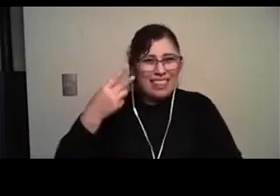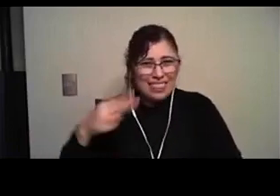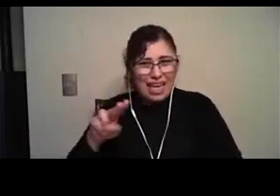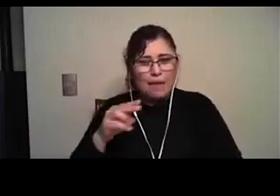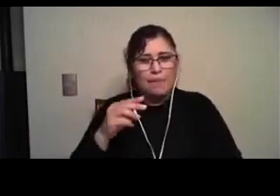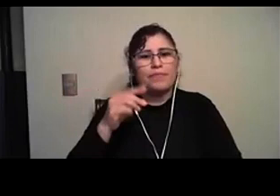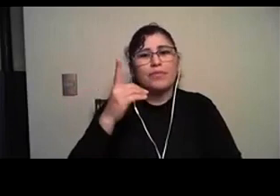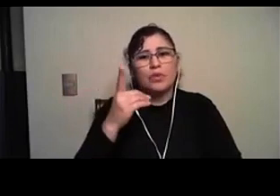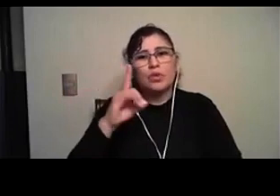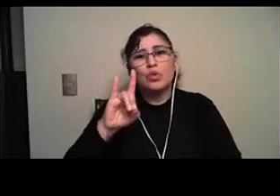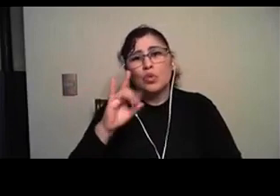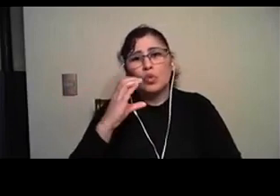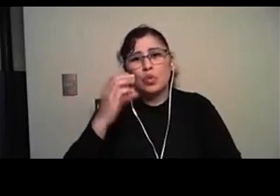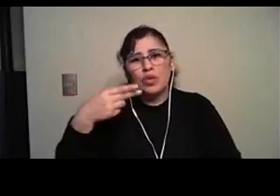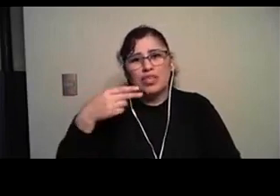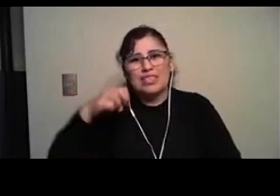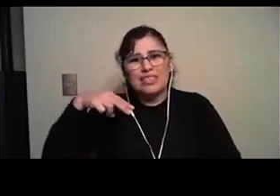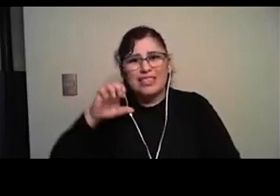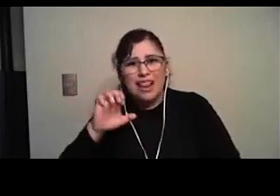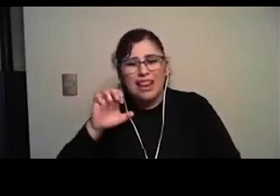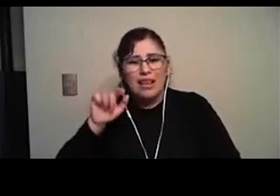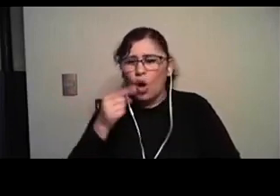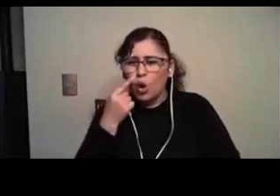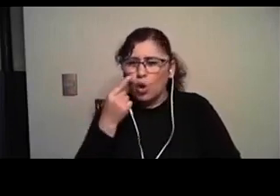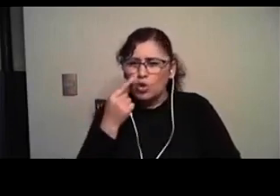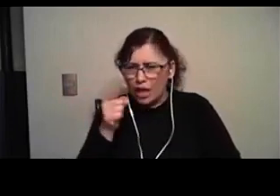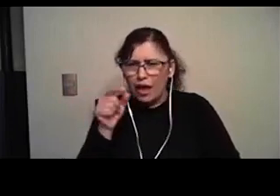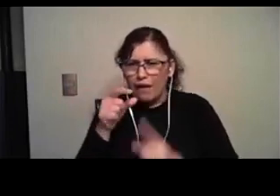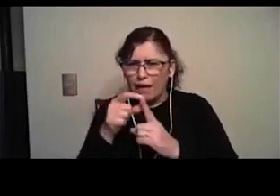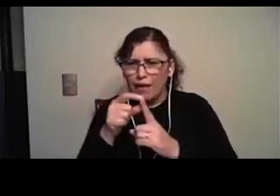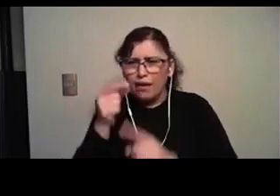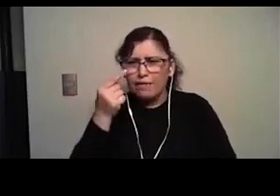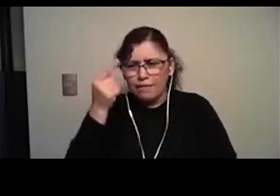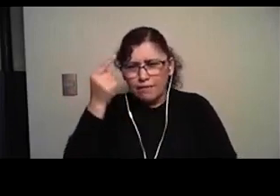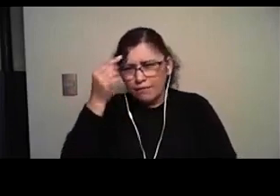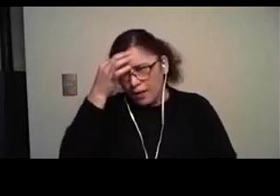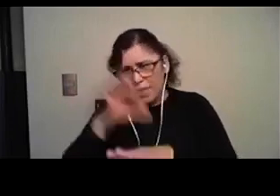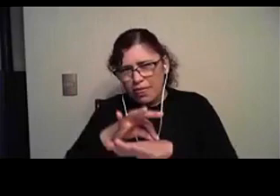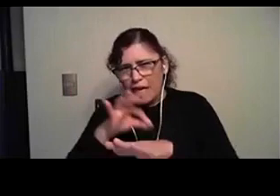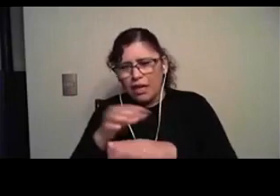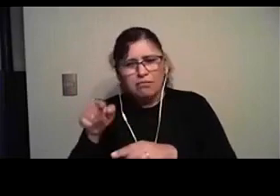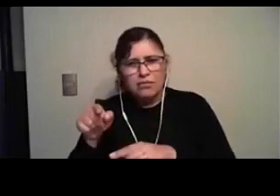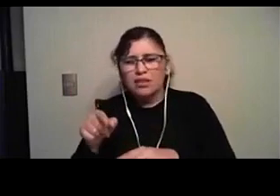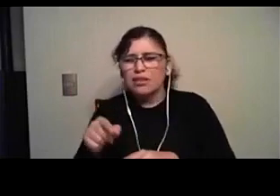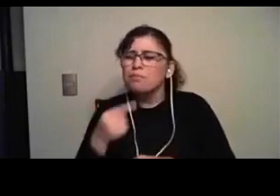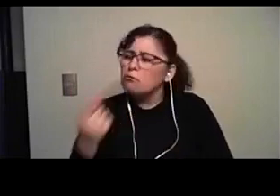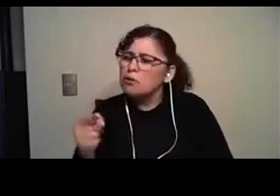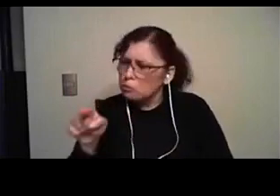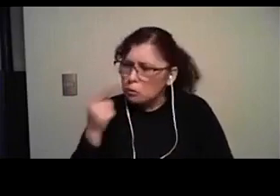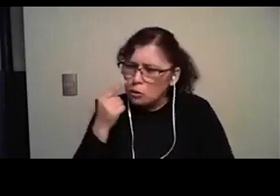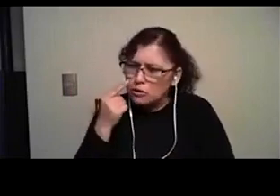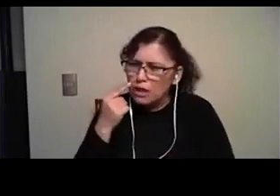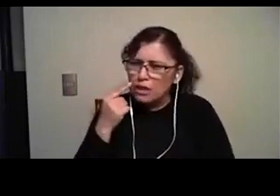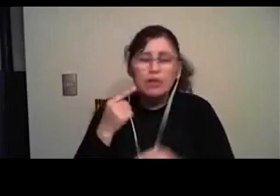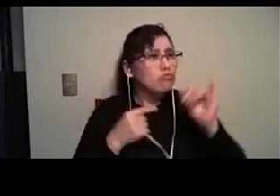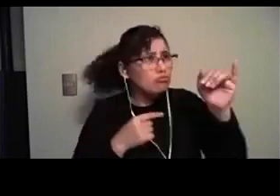escuchado. Sí, sí, profe. Perfecto. Eso estaba, ¿Qué sabe, me estaba acordando. qué, qué sabe de la enfermedad?